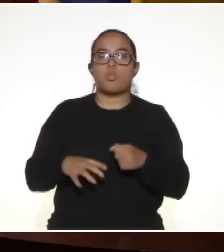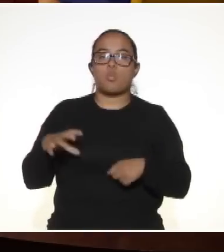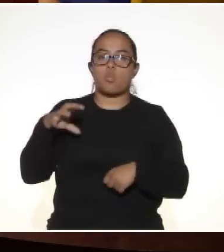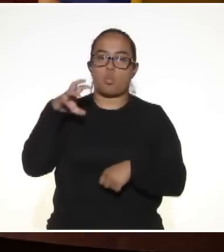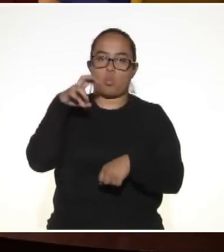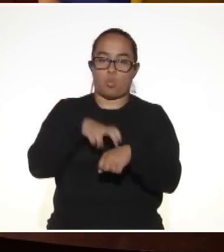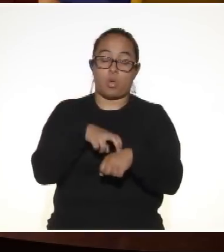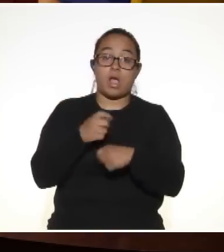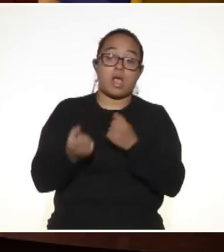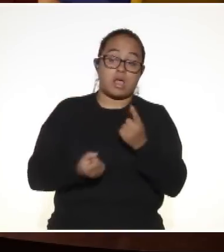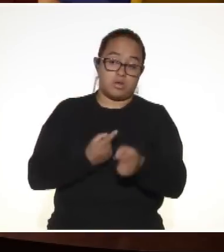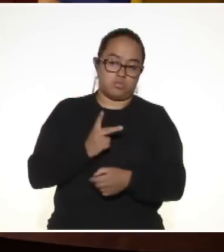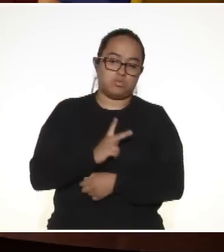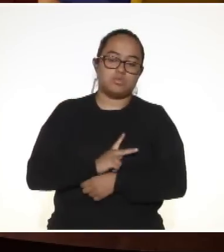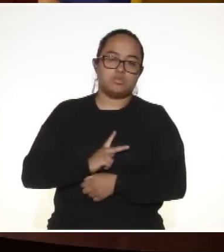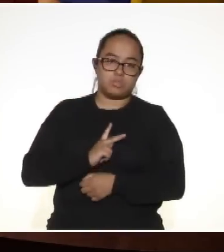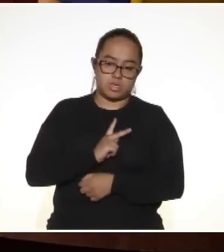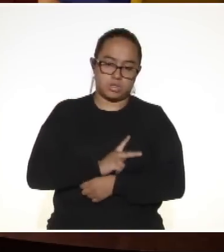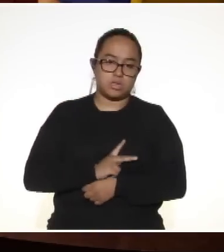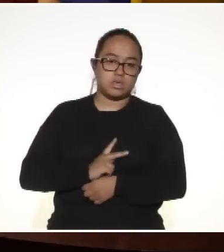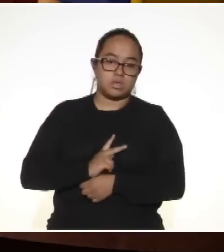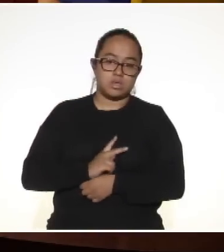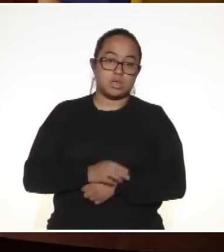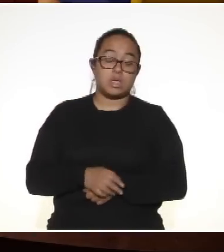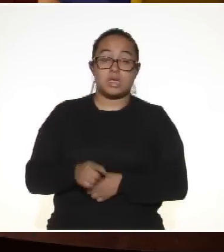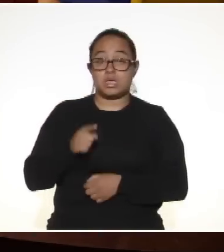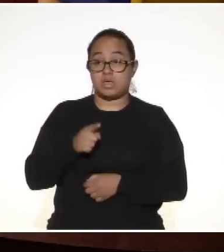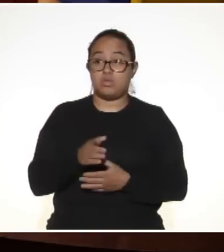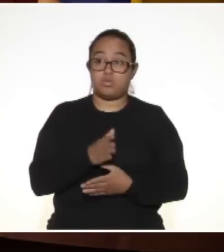ciempiés muy venenosos y el actuar es